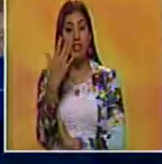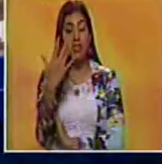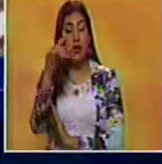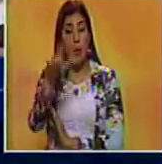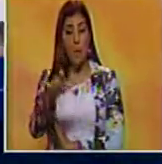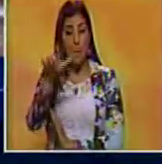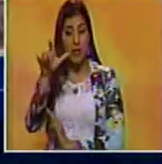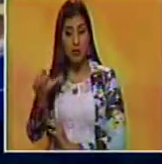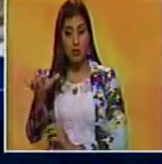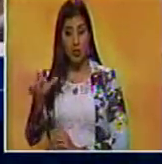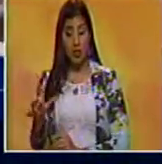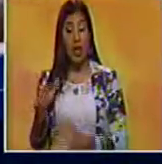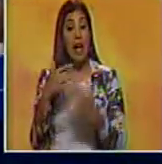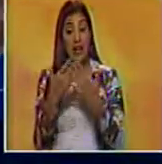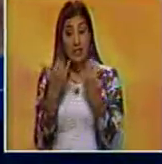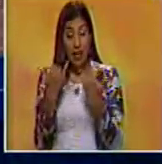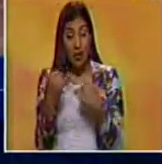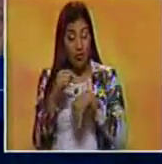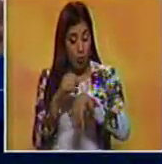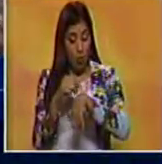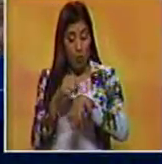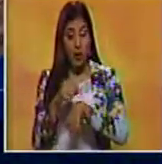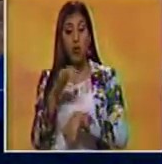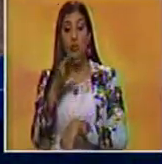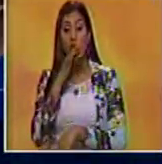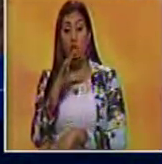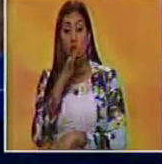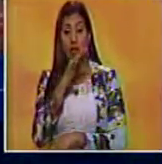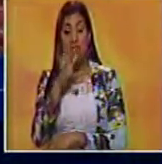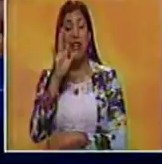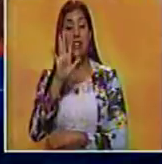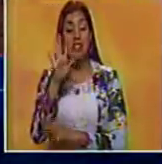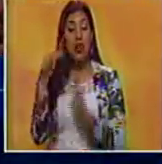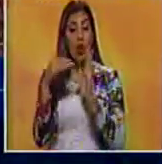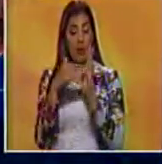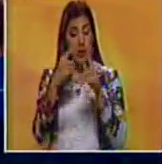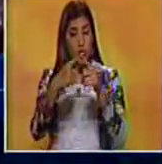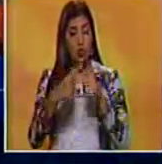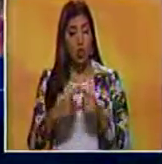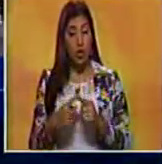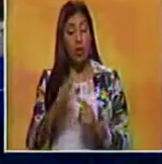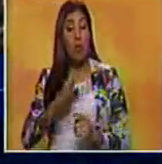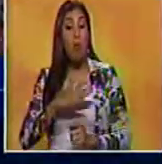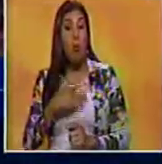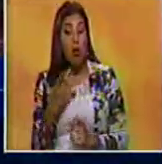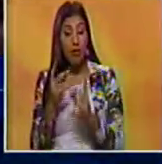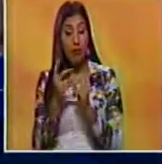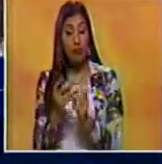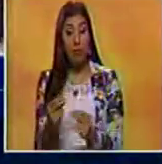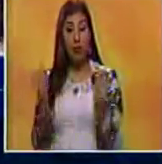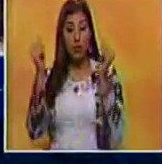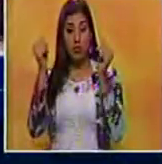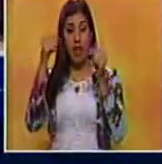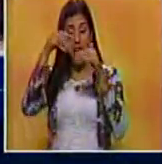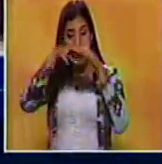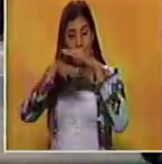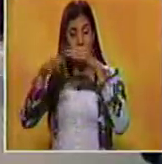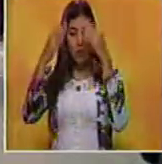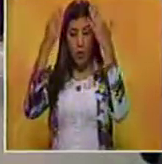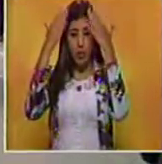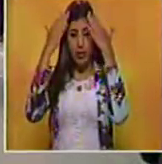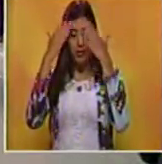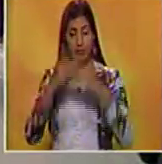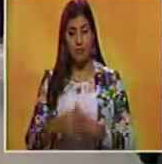2.045 personas. Hasta el momento se mantienen en 5.000 la cifra de posibles desaparecidos bajo el lodo